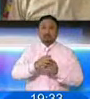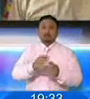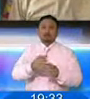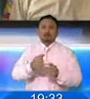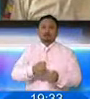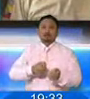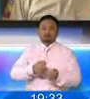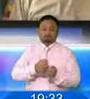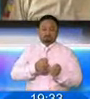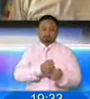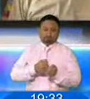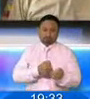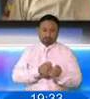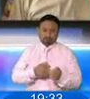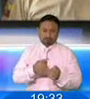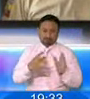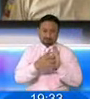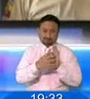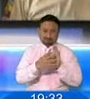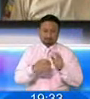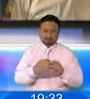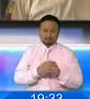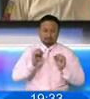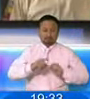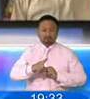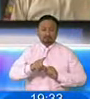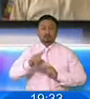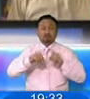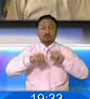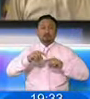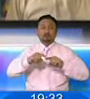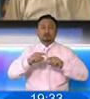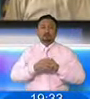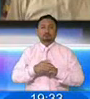estaban involucradas en ese envío. Así suelen asociarse ciertas